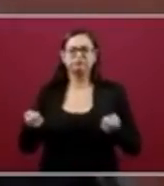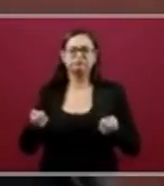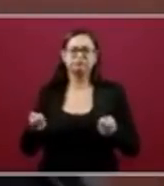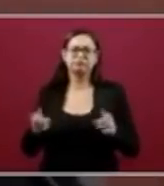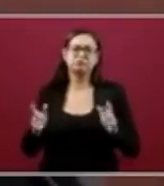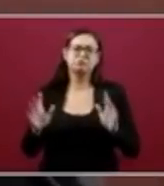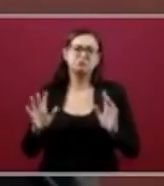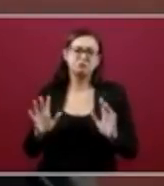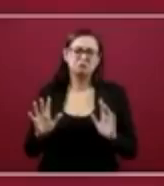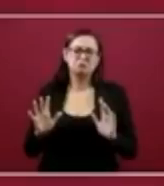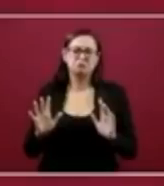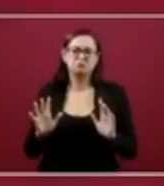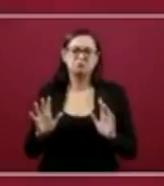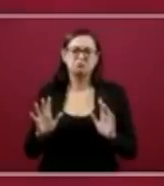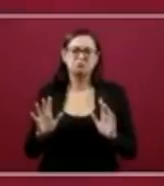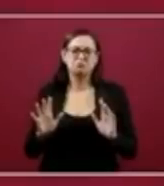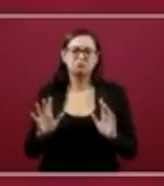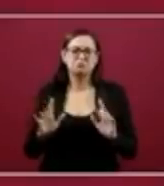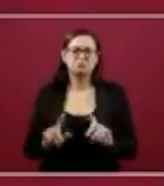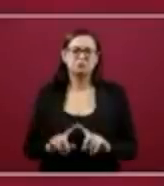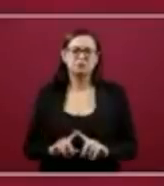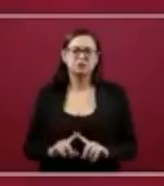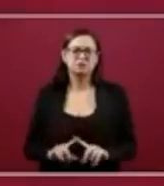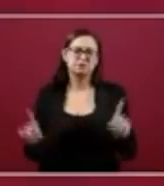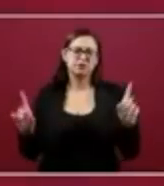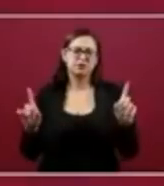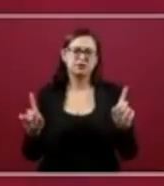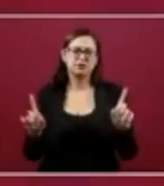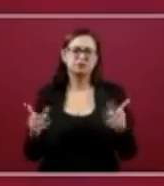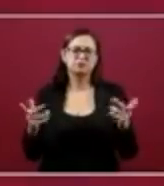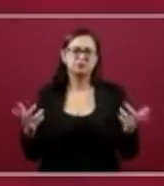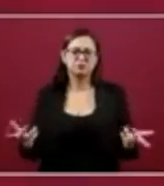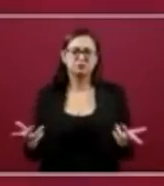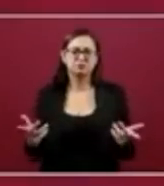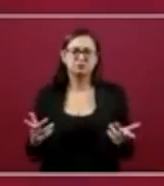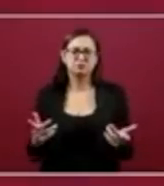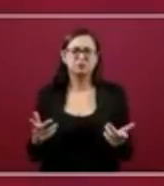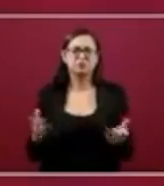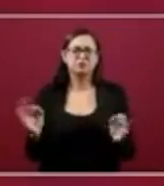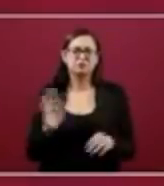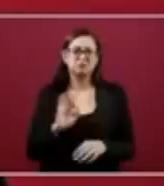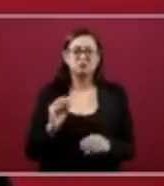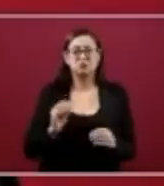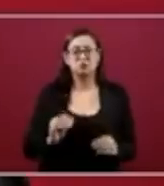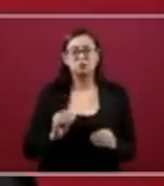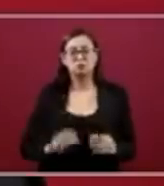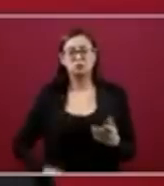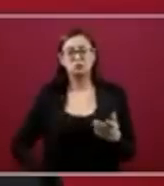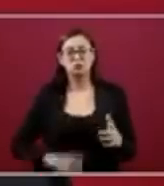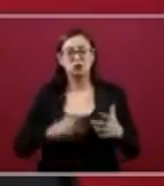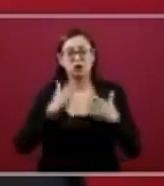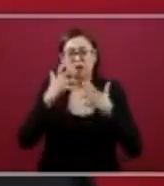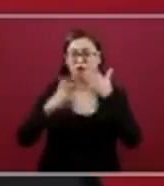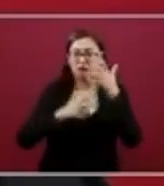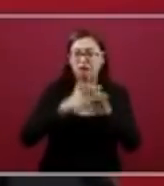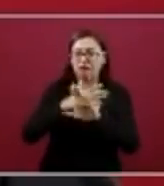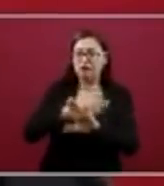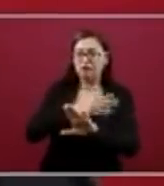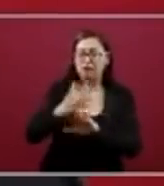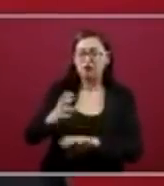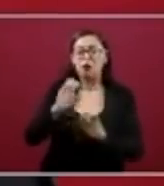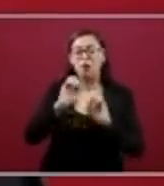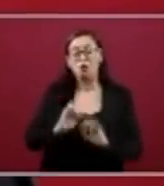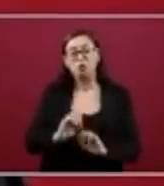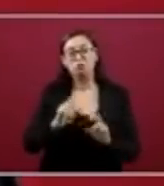o habría mucha confrontación o mucho silencio. El titular del Ejecutivo dará a conocer su